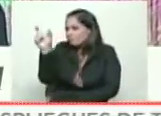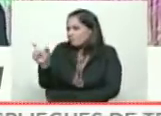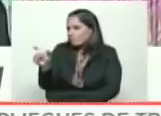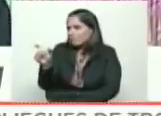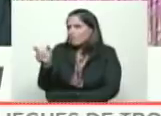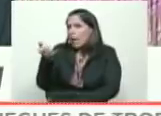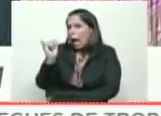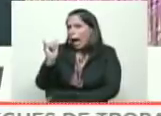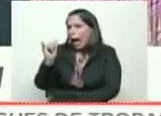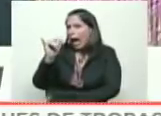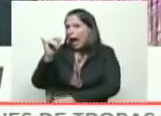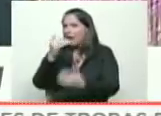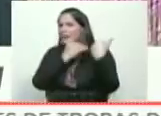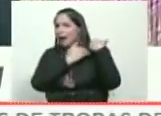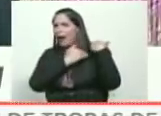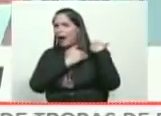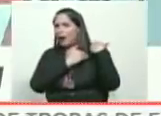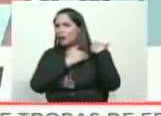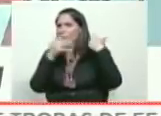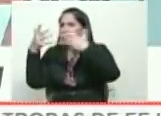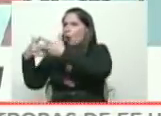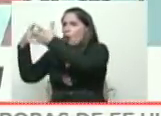de Estados Unidos contra Venezuela, a su juicio?